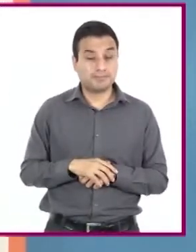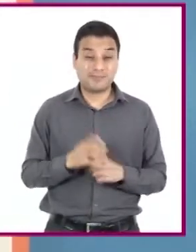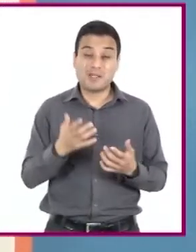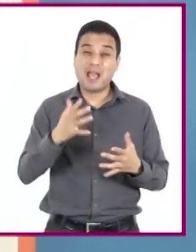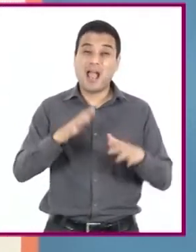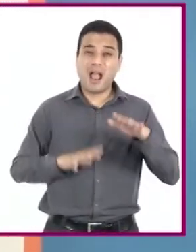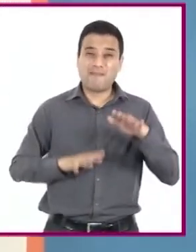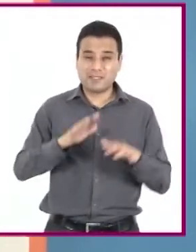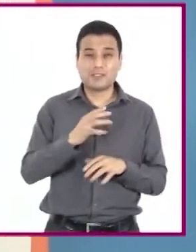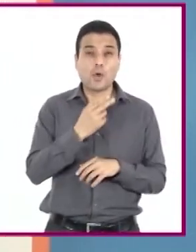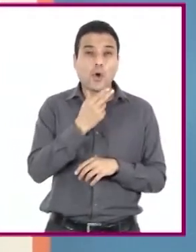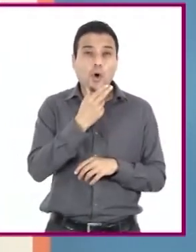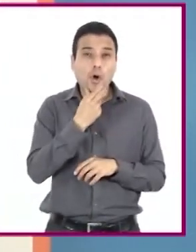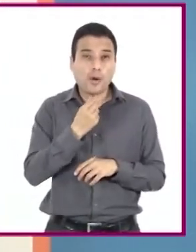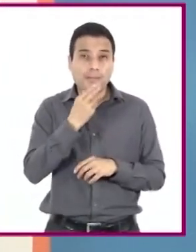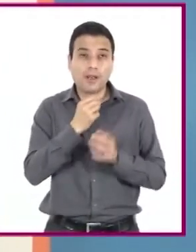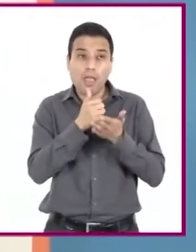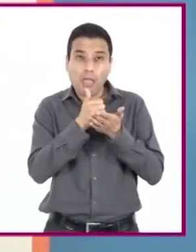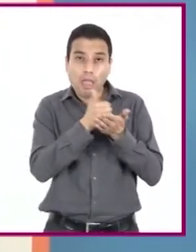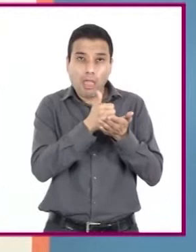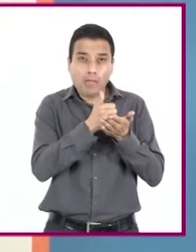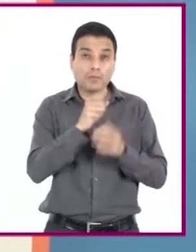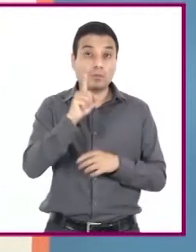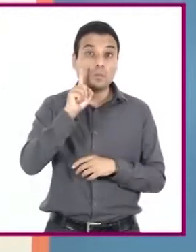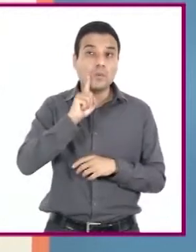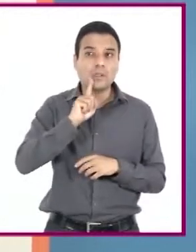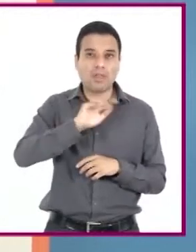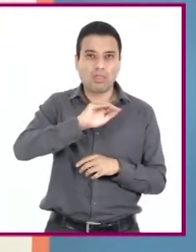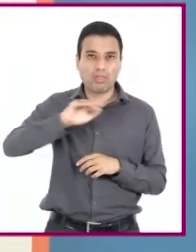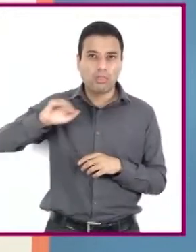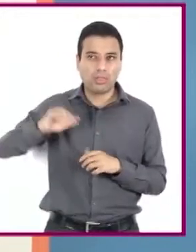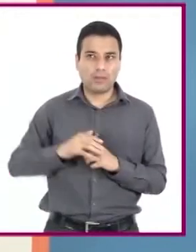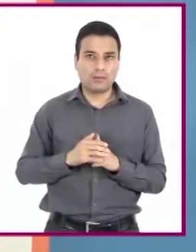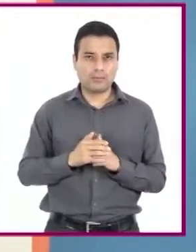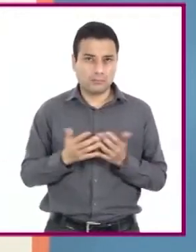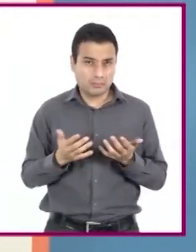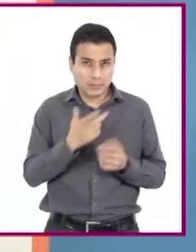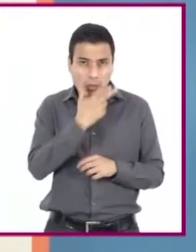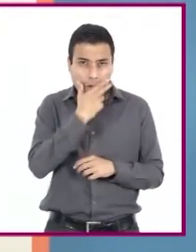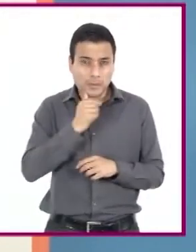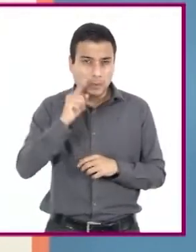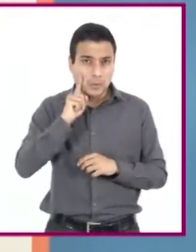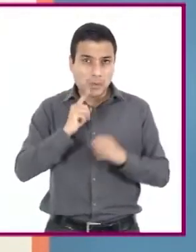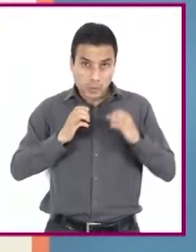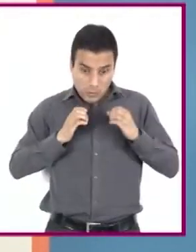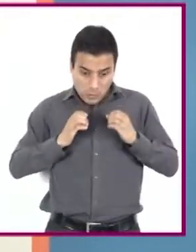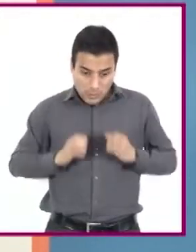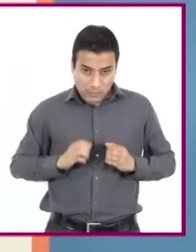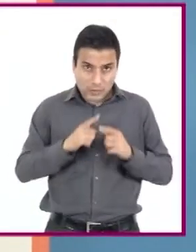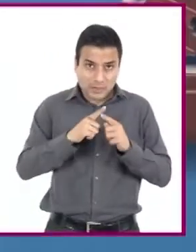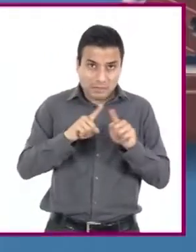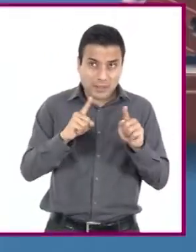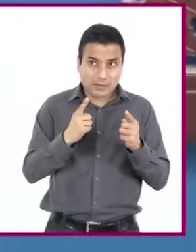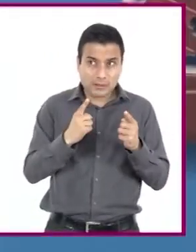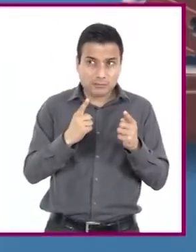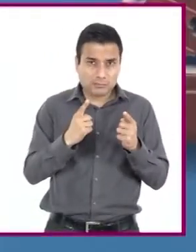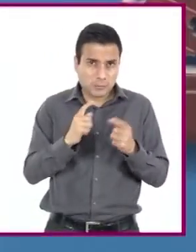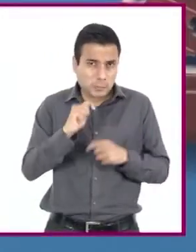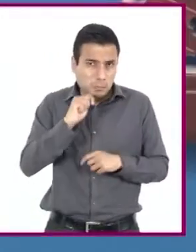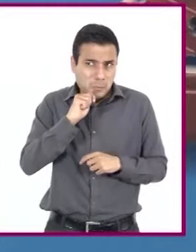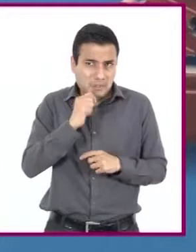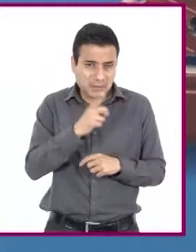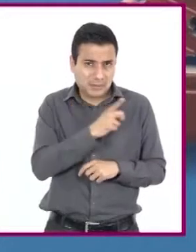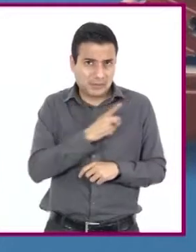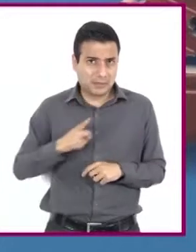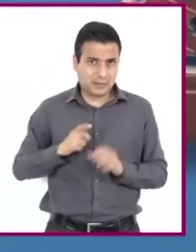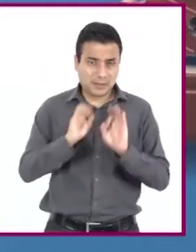sentido estricto la diferencia sexual no implica ningún tipo de desigualdad entre los sexos. Veamos